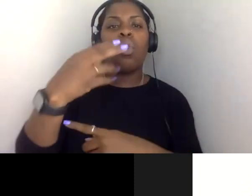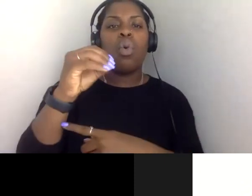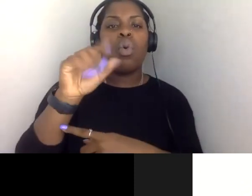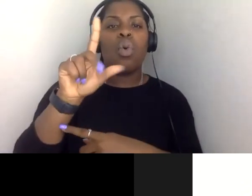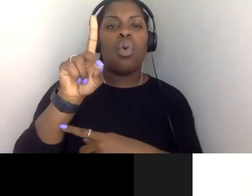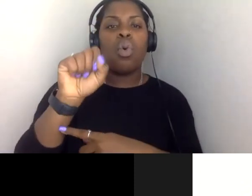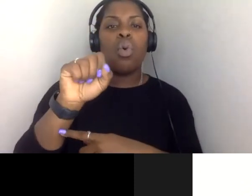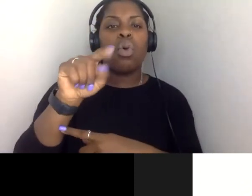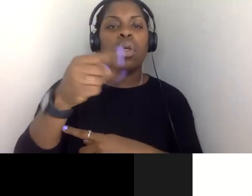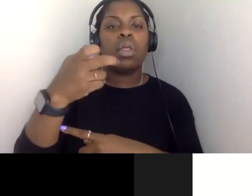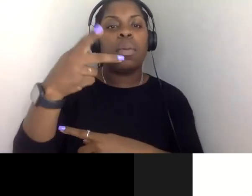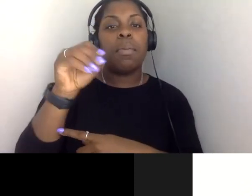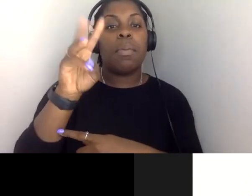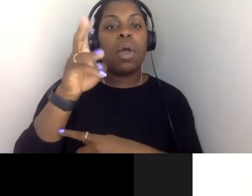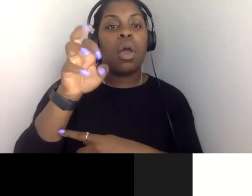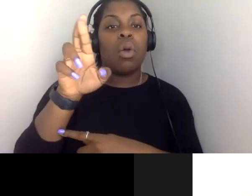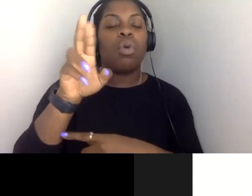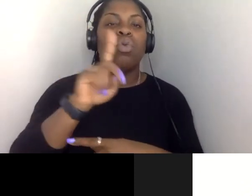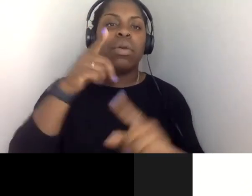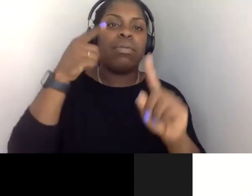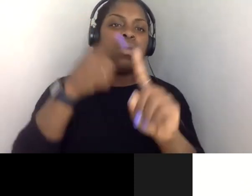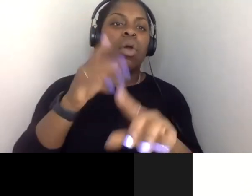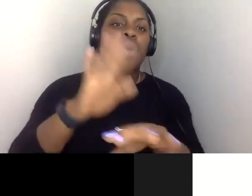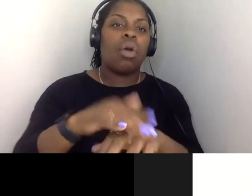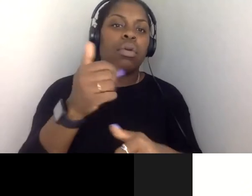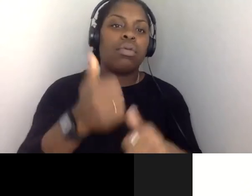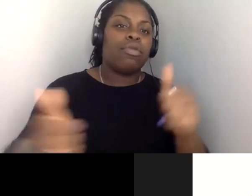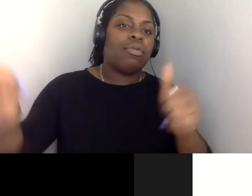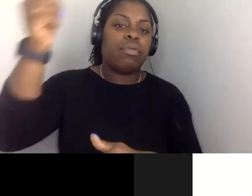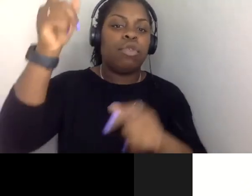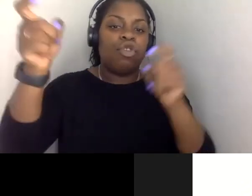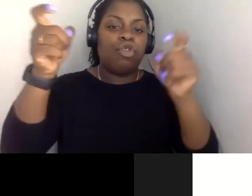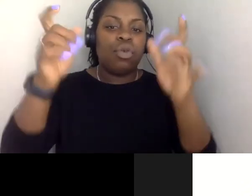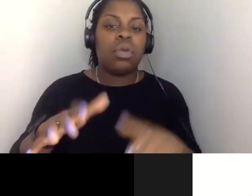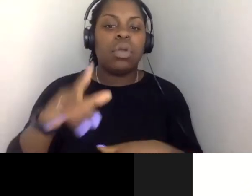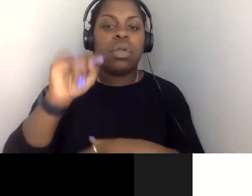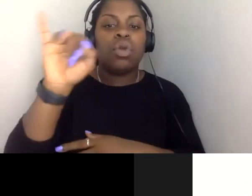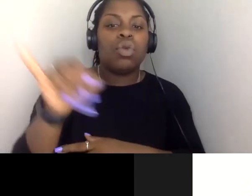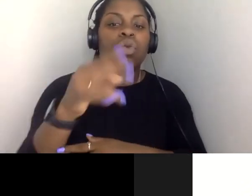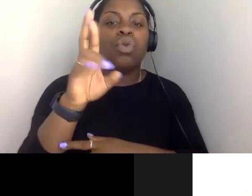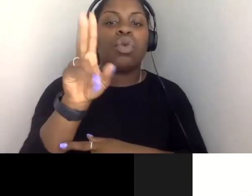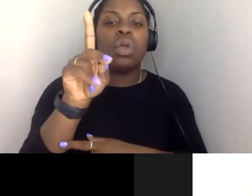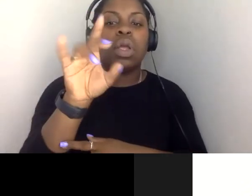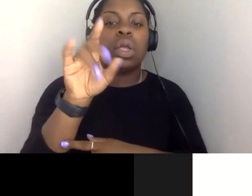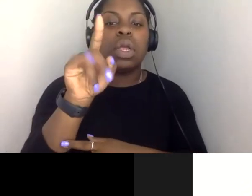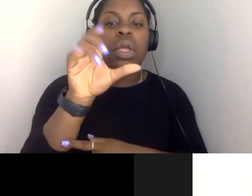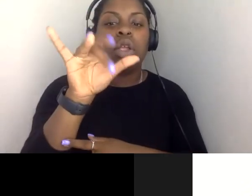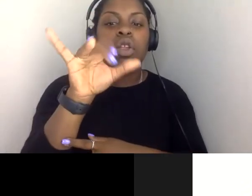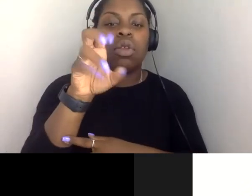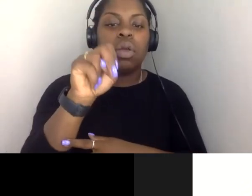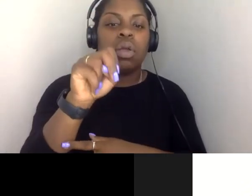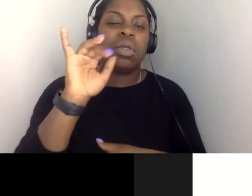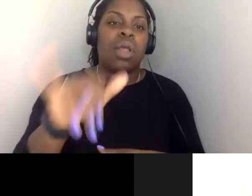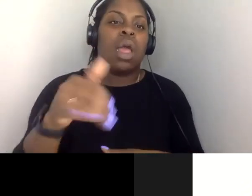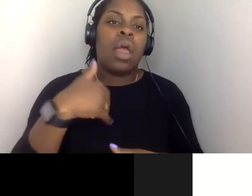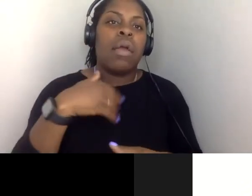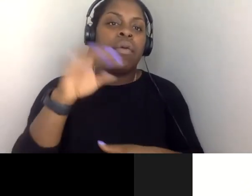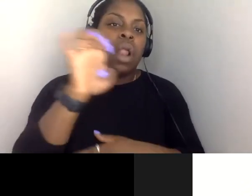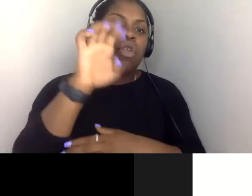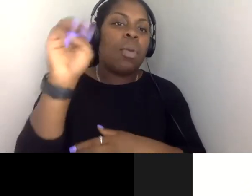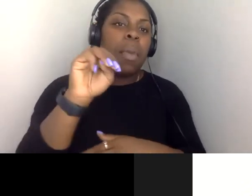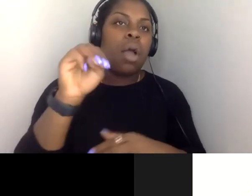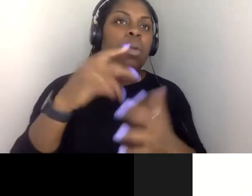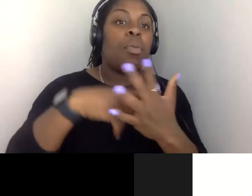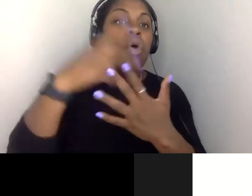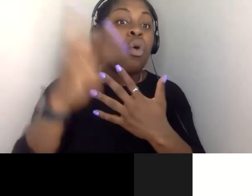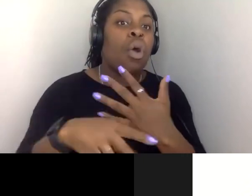¿Quién aguanta el poder? Depende de la jurisdicción, ¿verdad? En general, el sistema de prisiones del estado